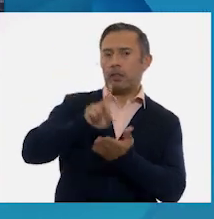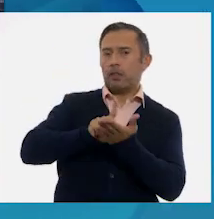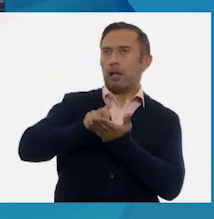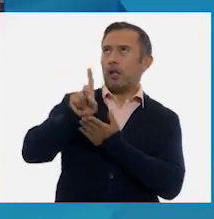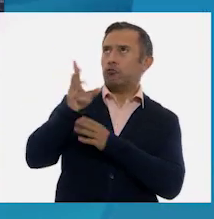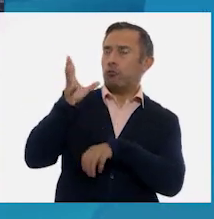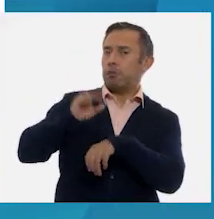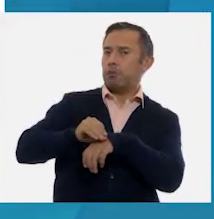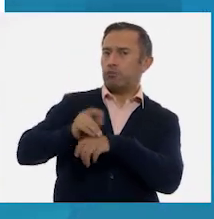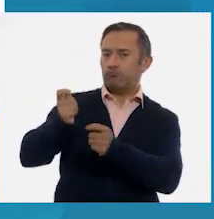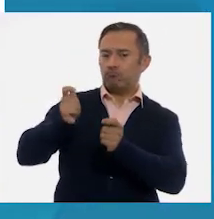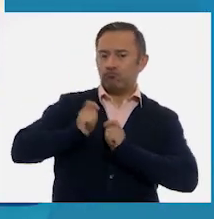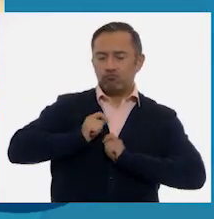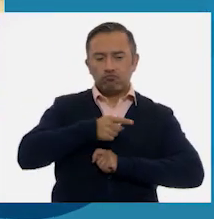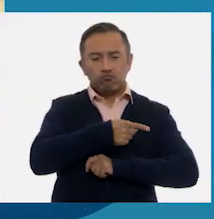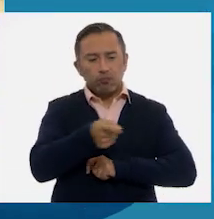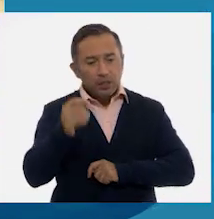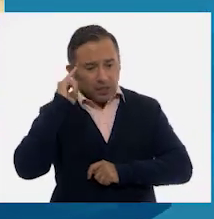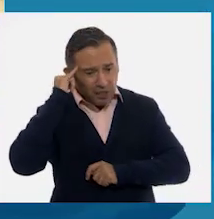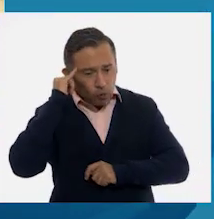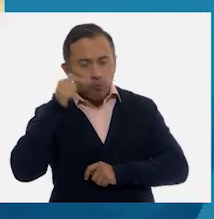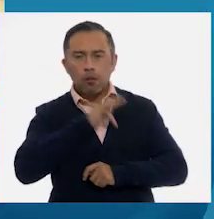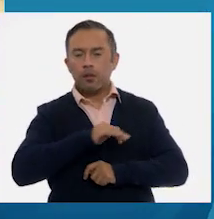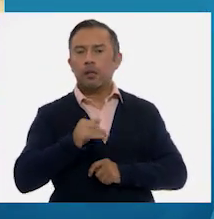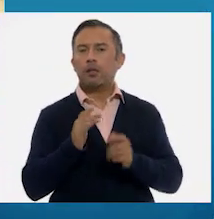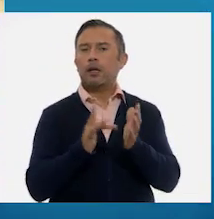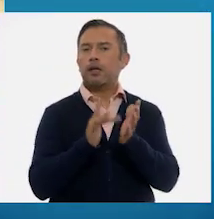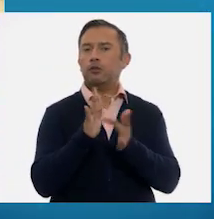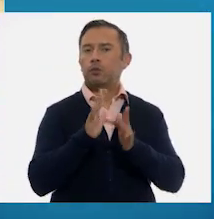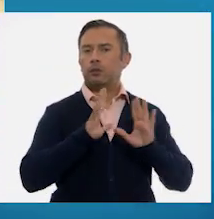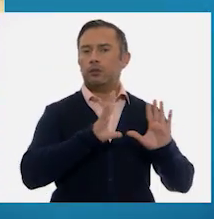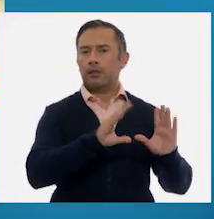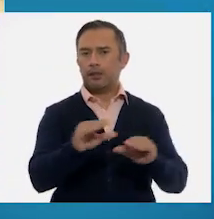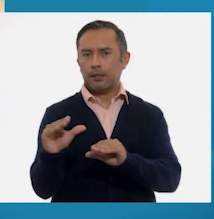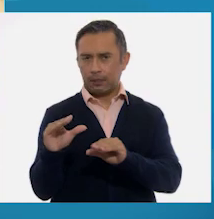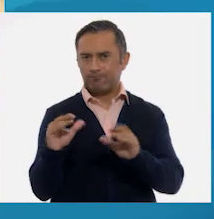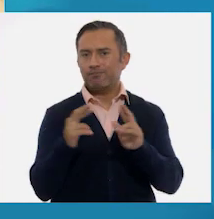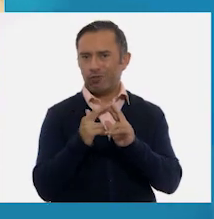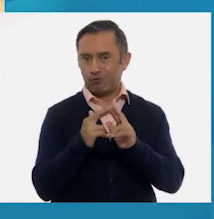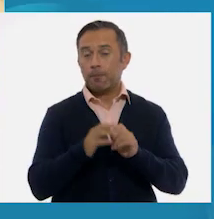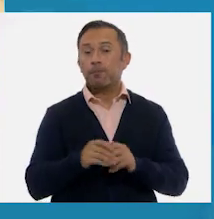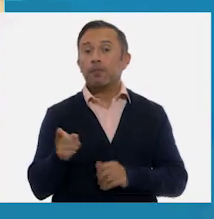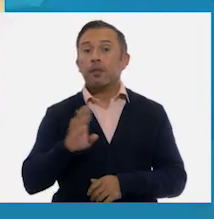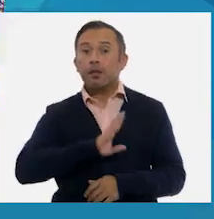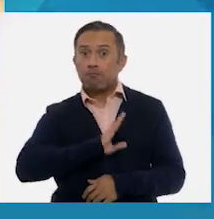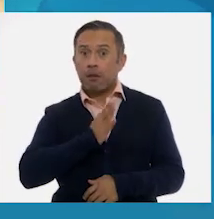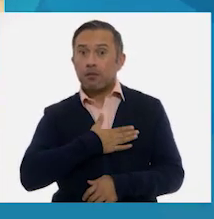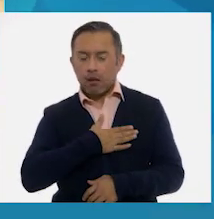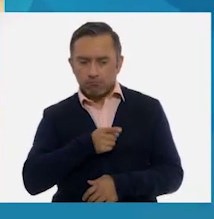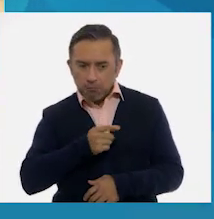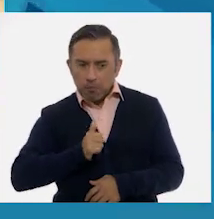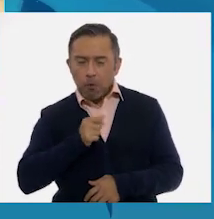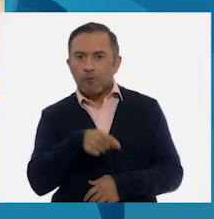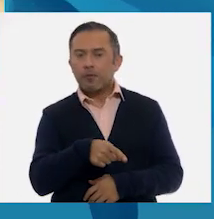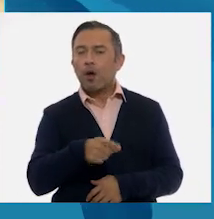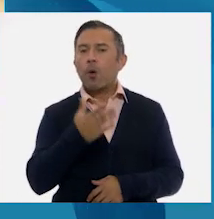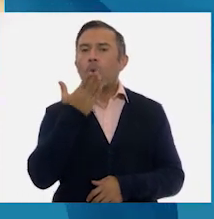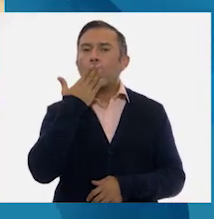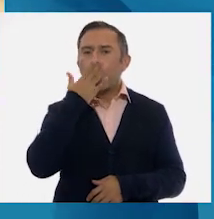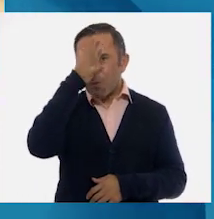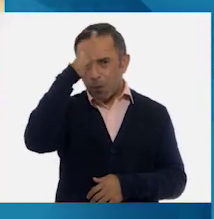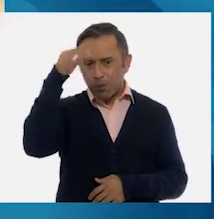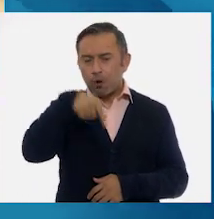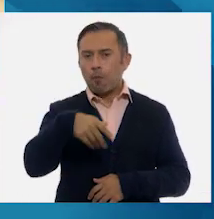cristianizar a los indígenas. Los españoles aprovecharon el poder centralizado de los mexicas, las vías